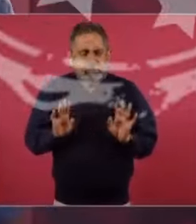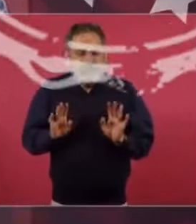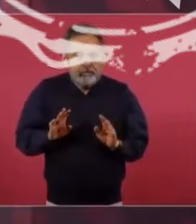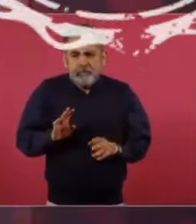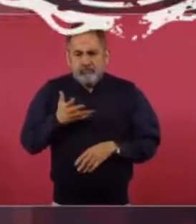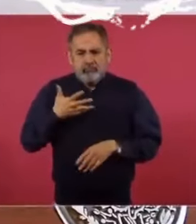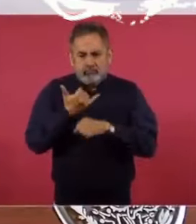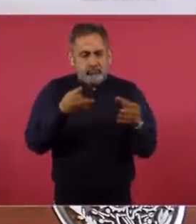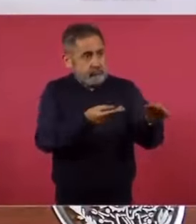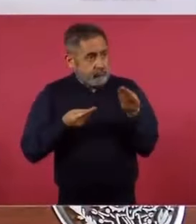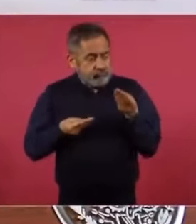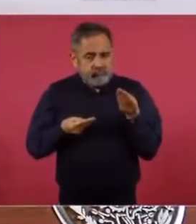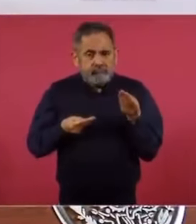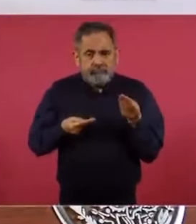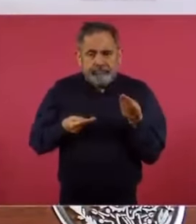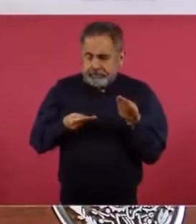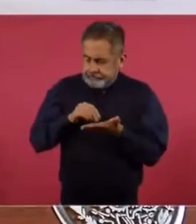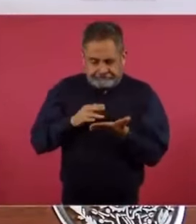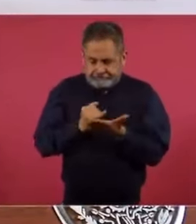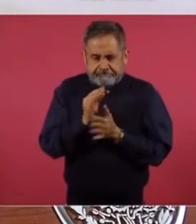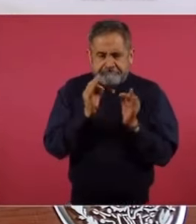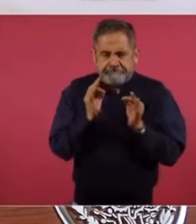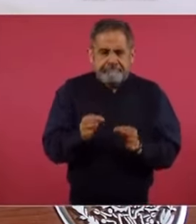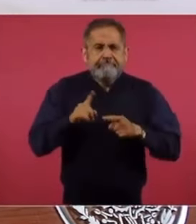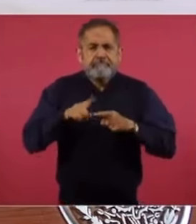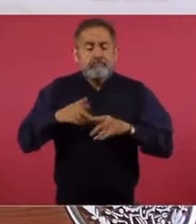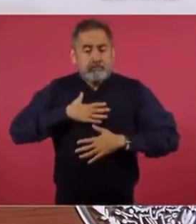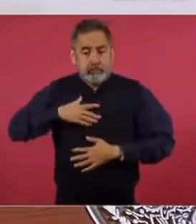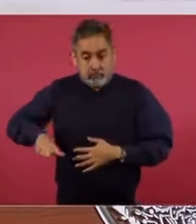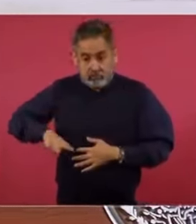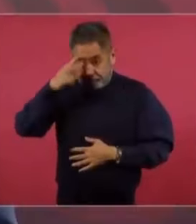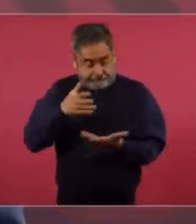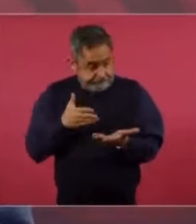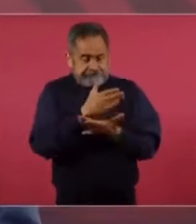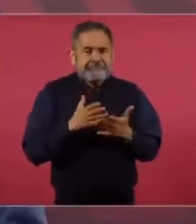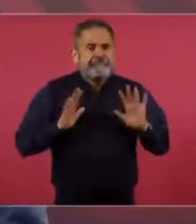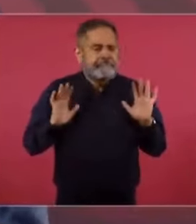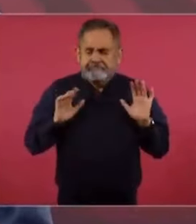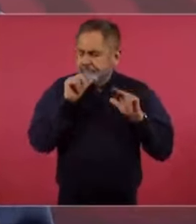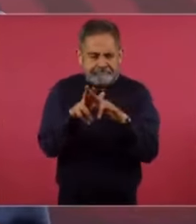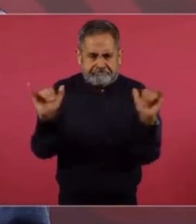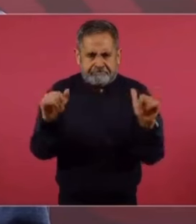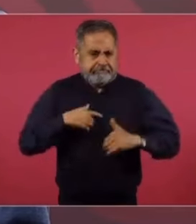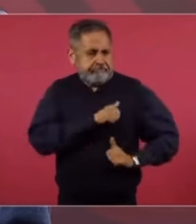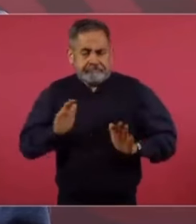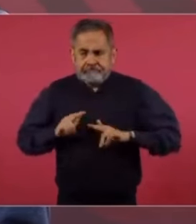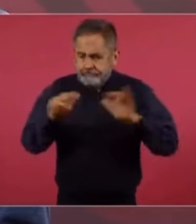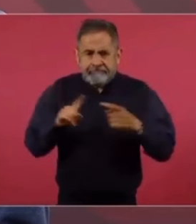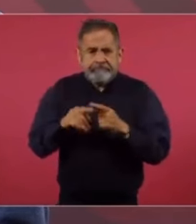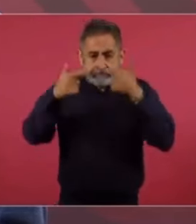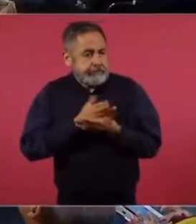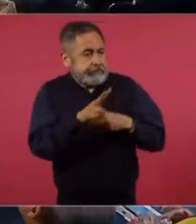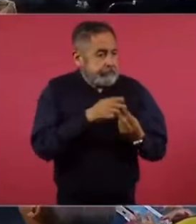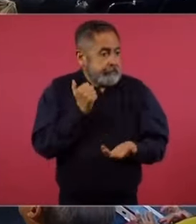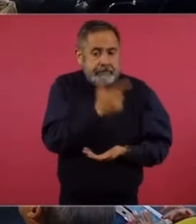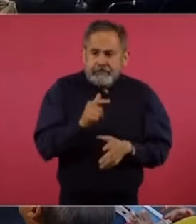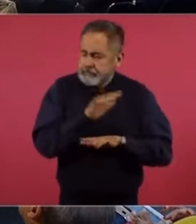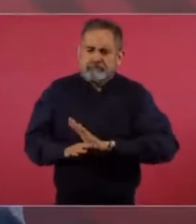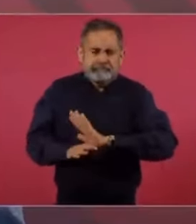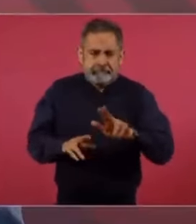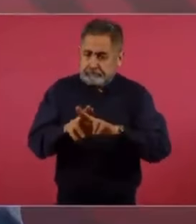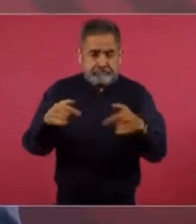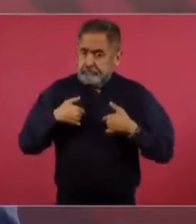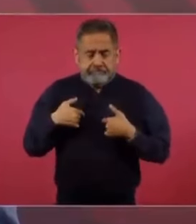Nosotros tenemos la información, eso sí, confirmada, de que no intervino el ejército mexicano, ni la Secretaría de Marina,